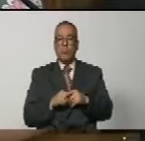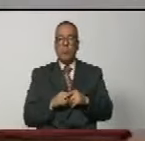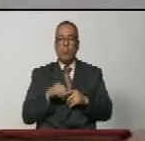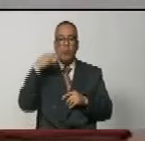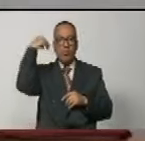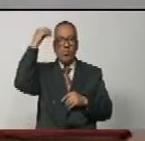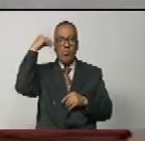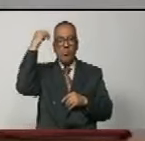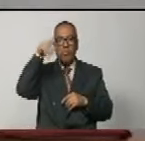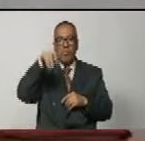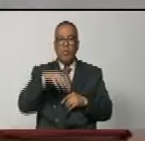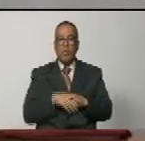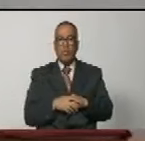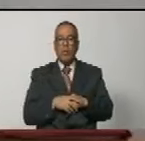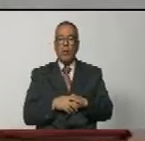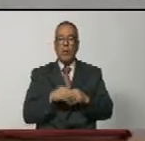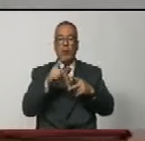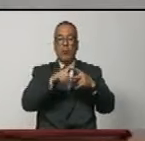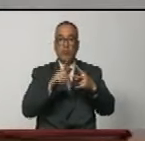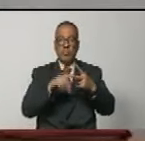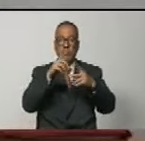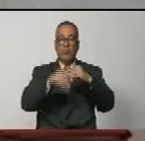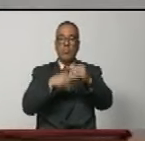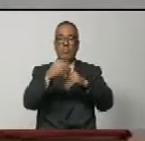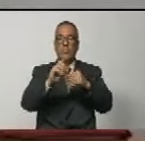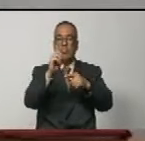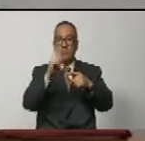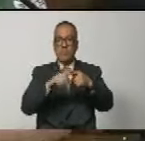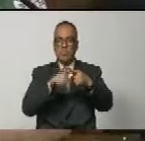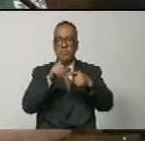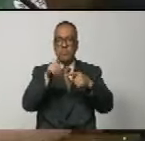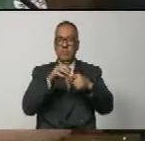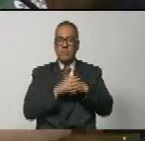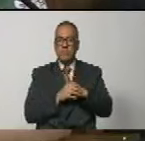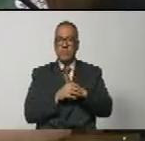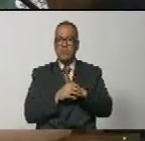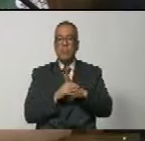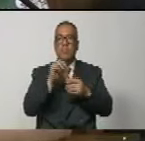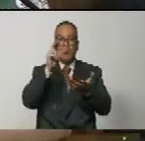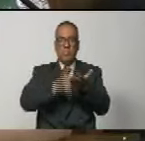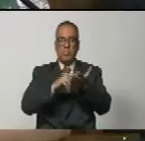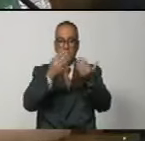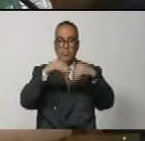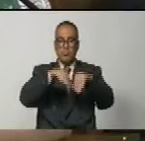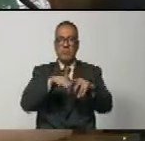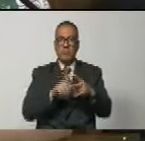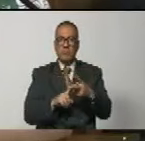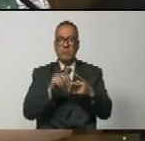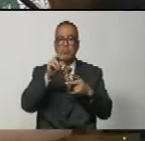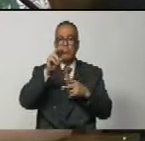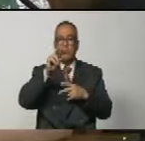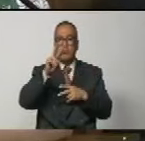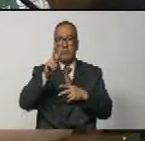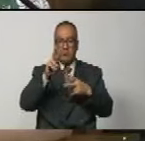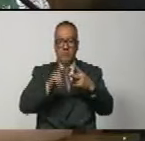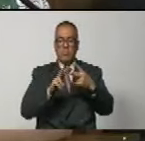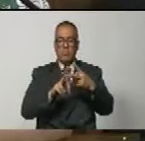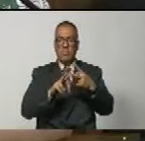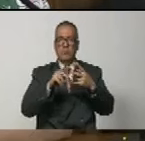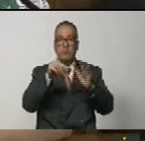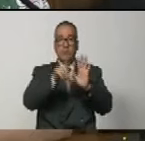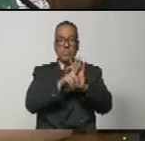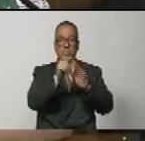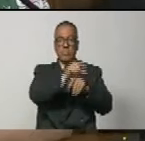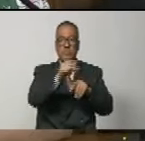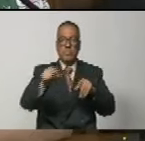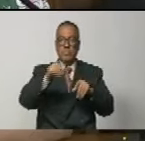En consideración la disposición derogatoria primera, aprobado. Siguiente. Segunda, se deroga la ley para